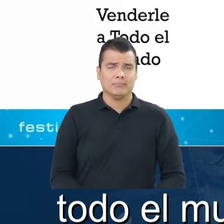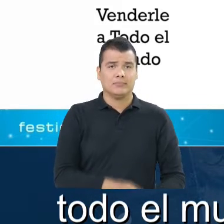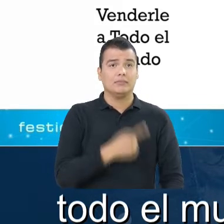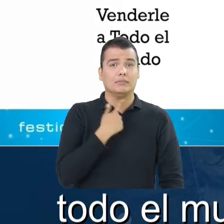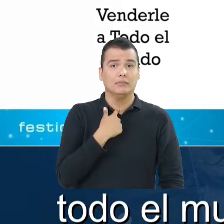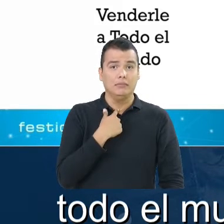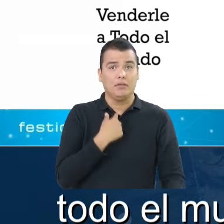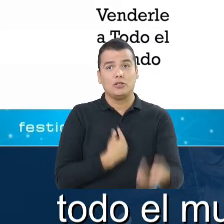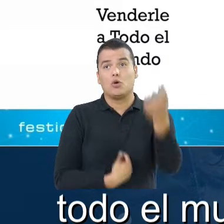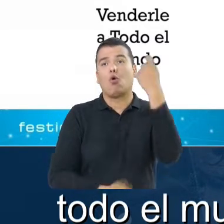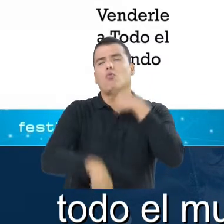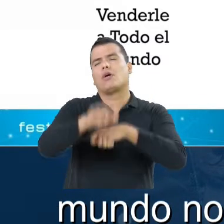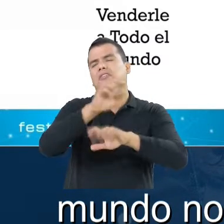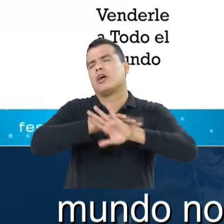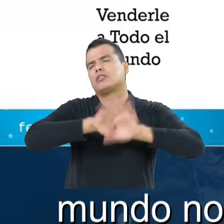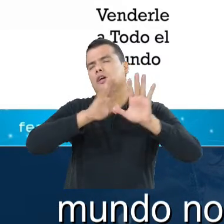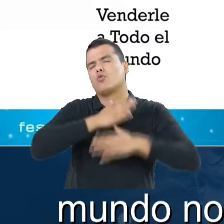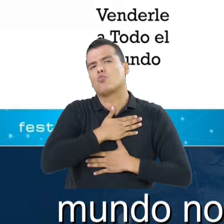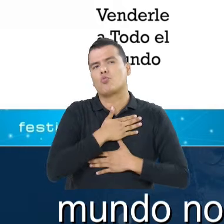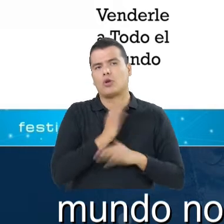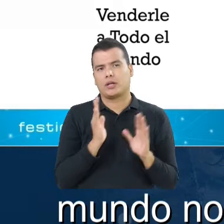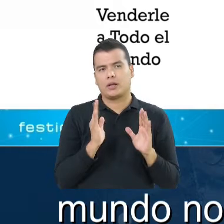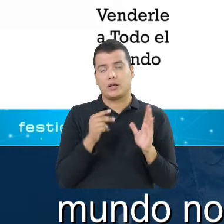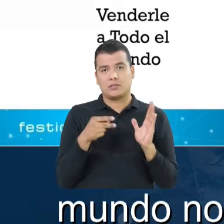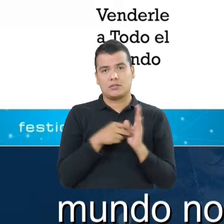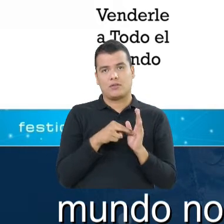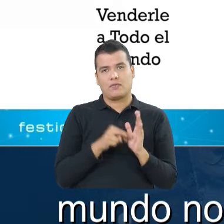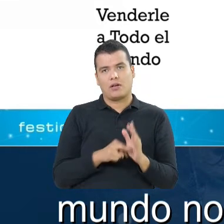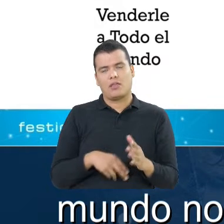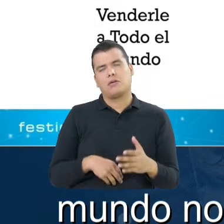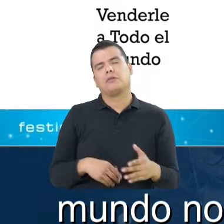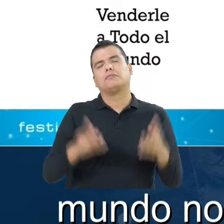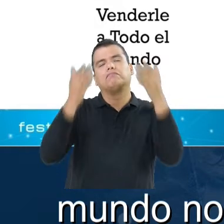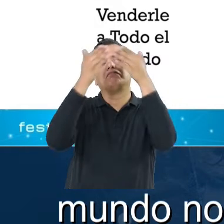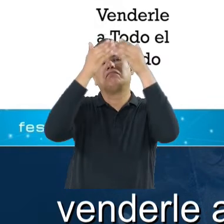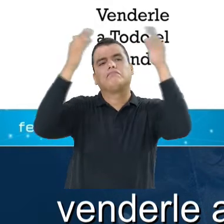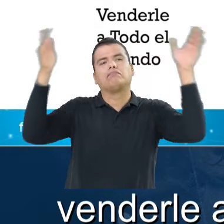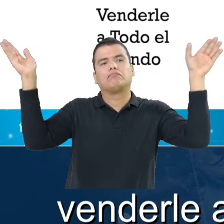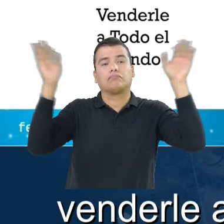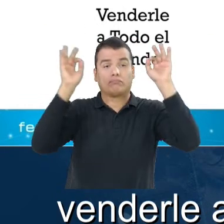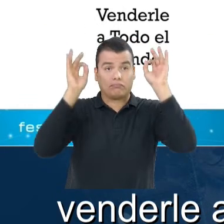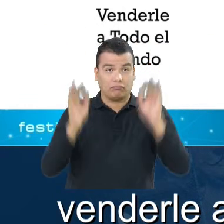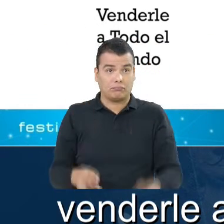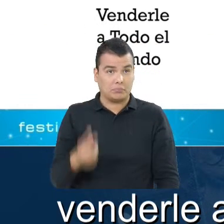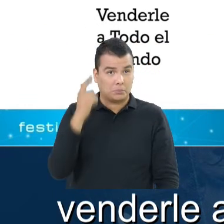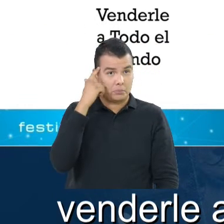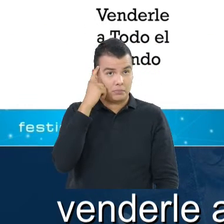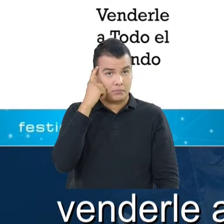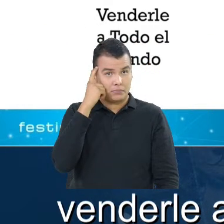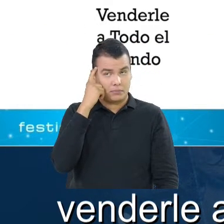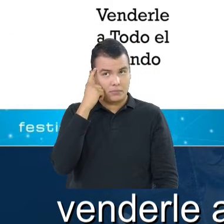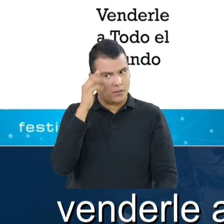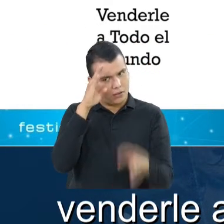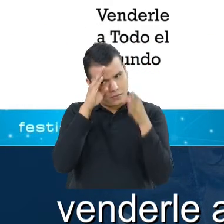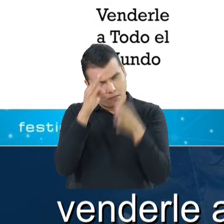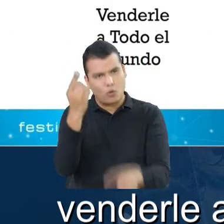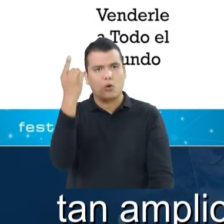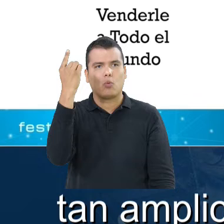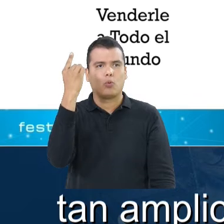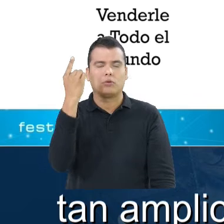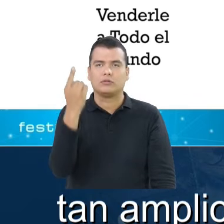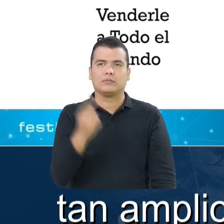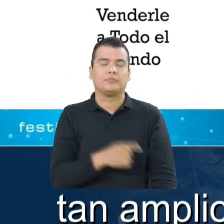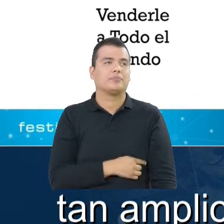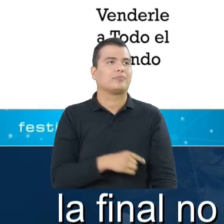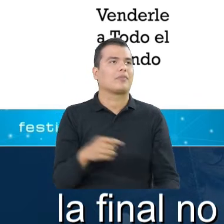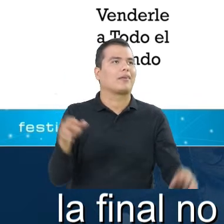mundo estamos tirando tan amplio nuestro mercado que a la final no nos estamos especializando en nada. El que mucho